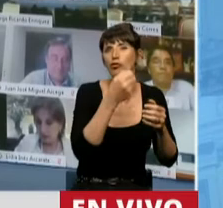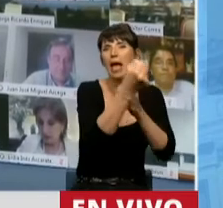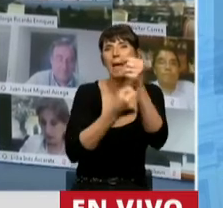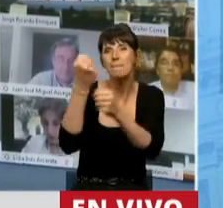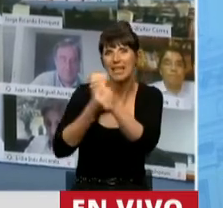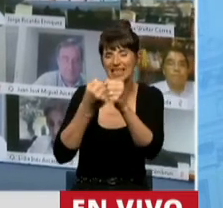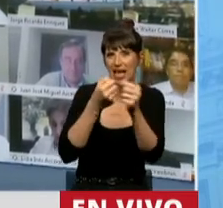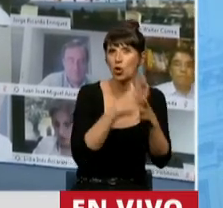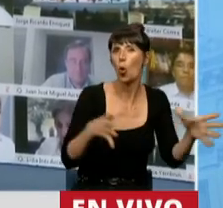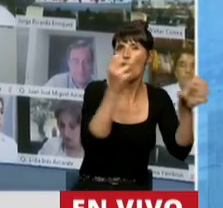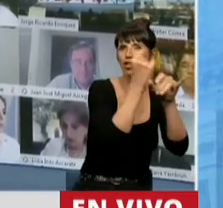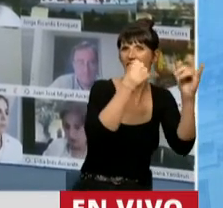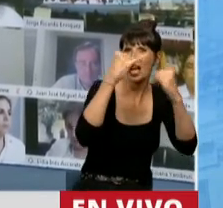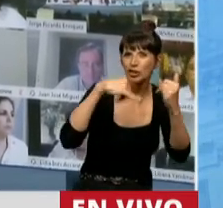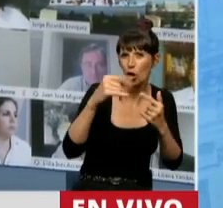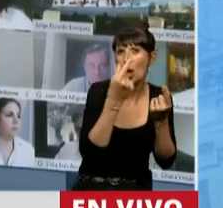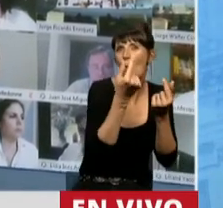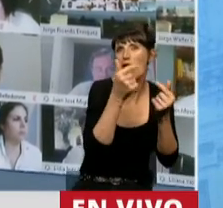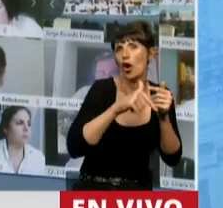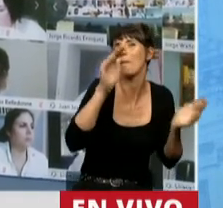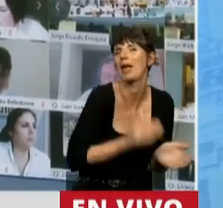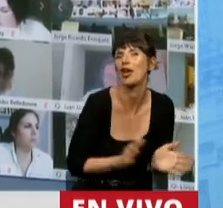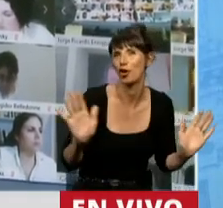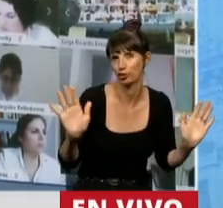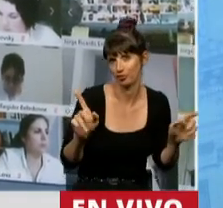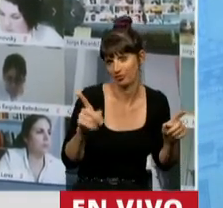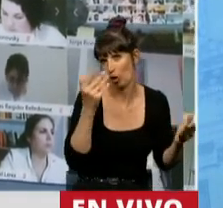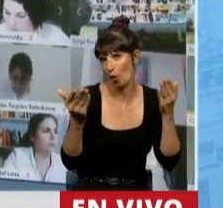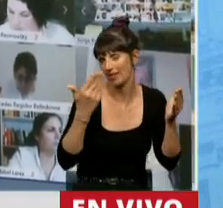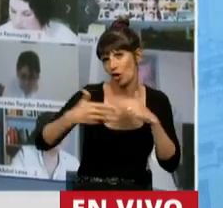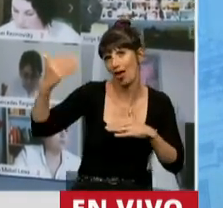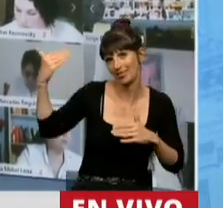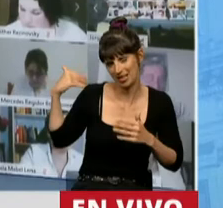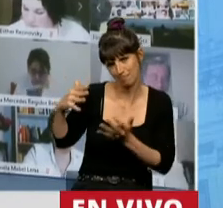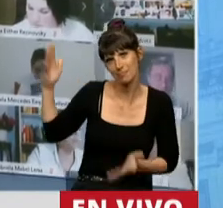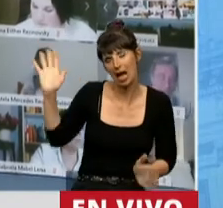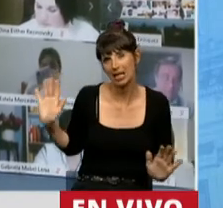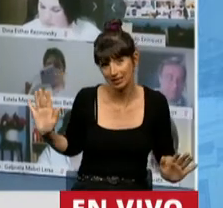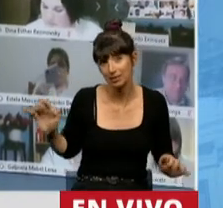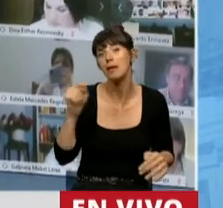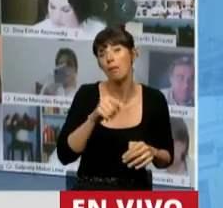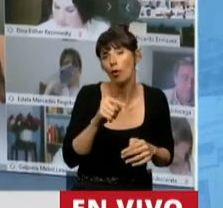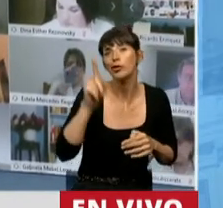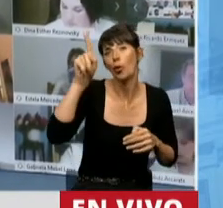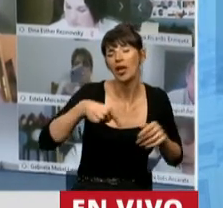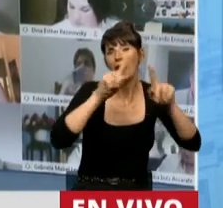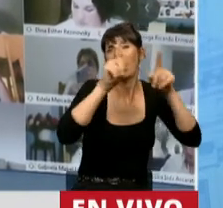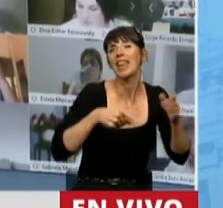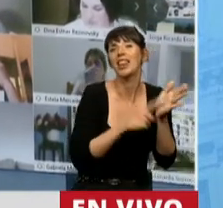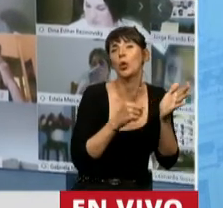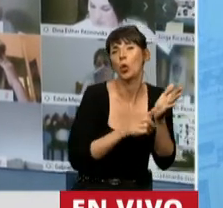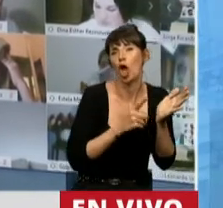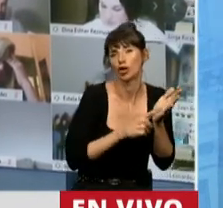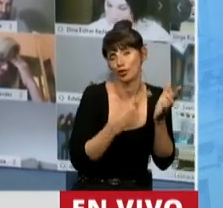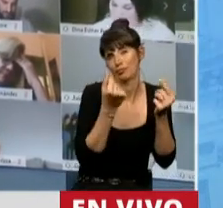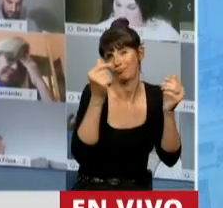muy inferior al que era años atrás, y que los títulos públicos le haya pasado lo que les haya pasado, por exceso de toma